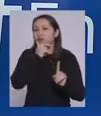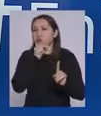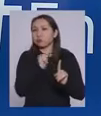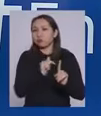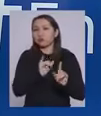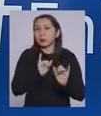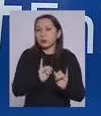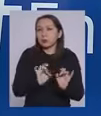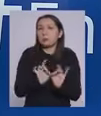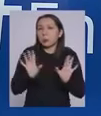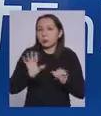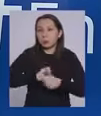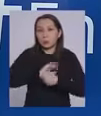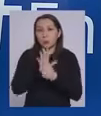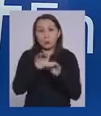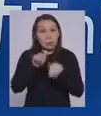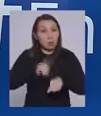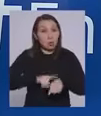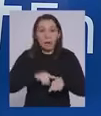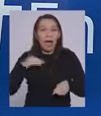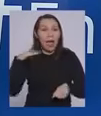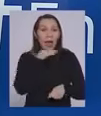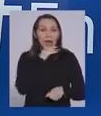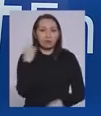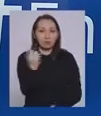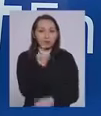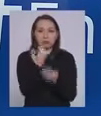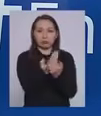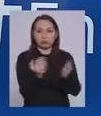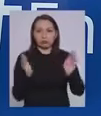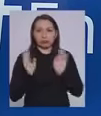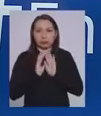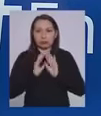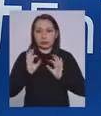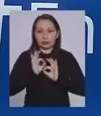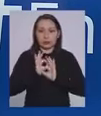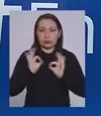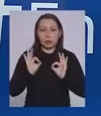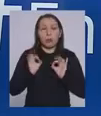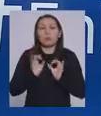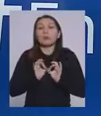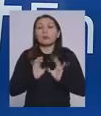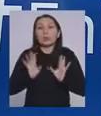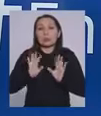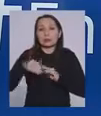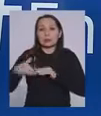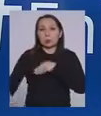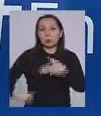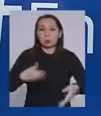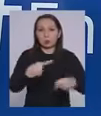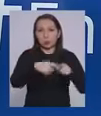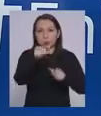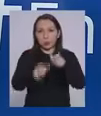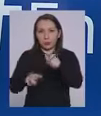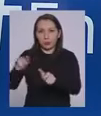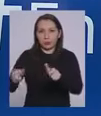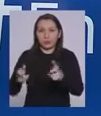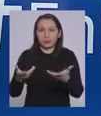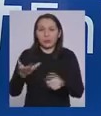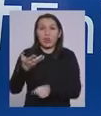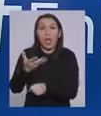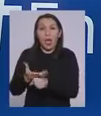Al mismo tiempo, iniciar el aislamiento. ¿Para qué? Para que esa persona no contagie a otras personas.